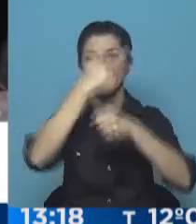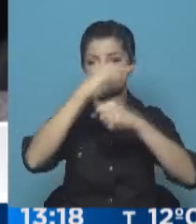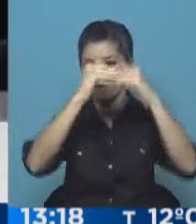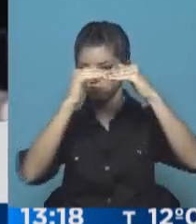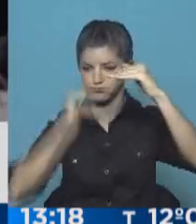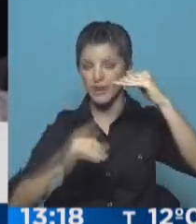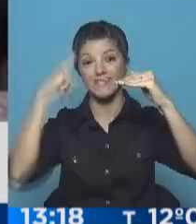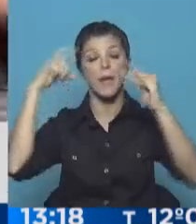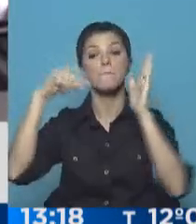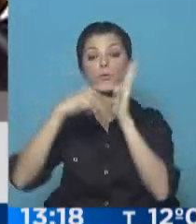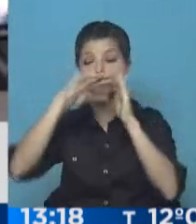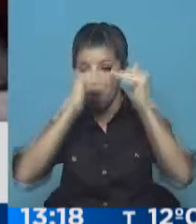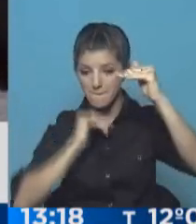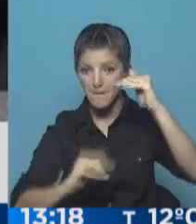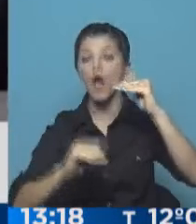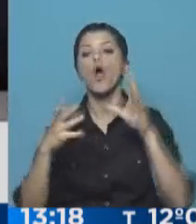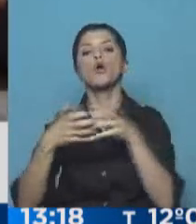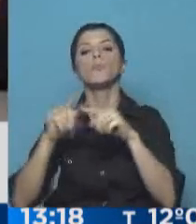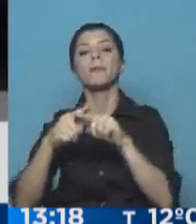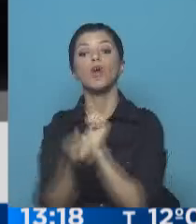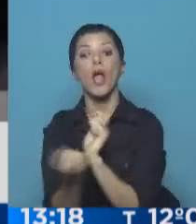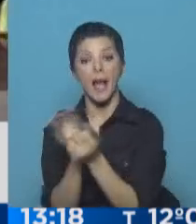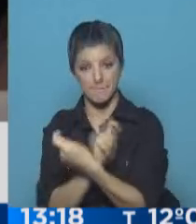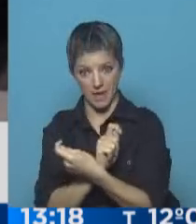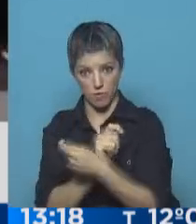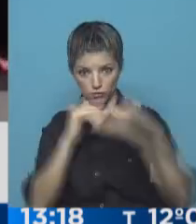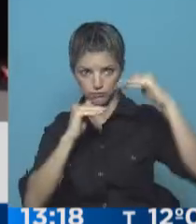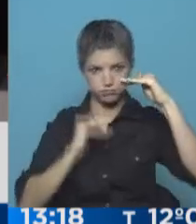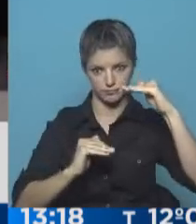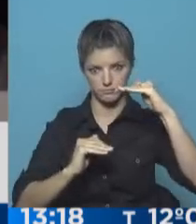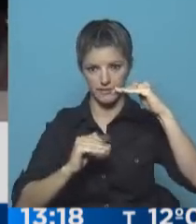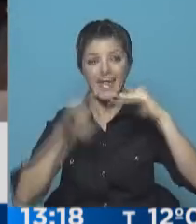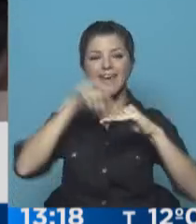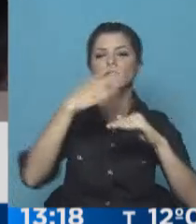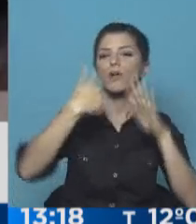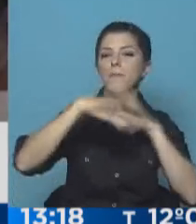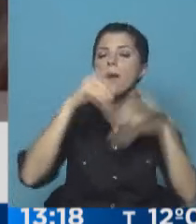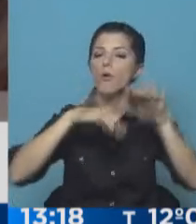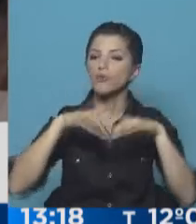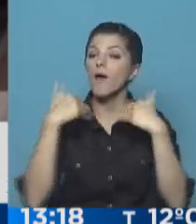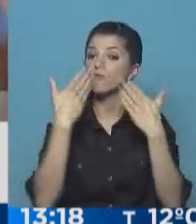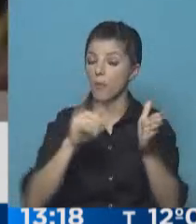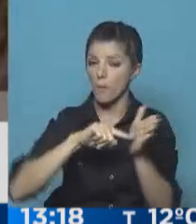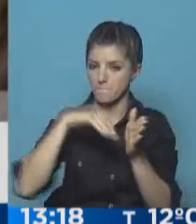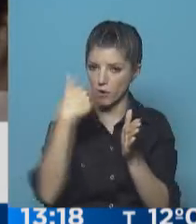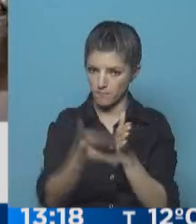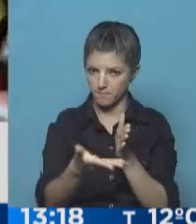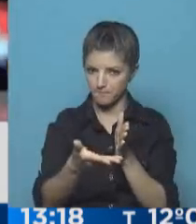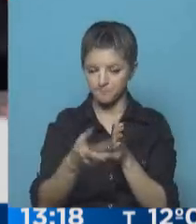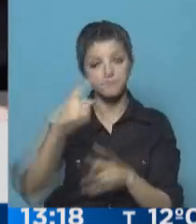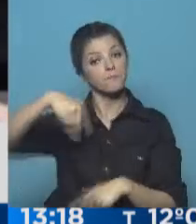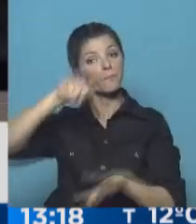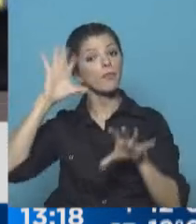sobre Cambiemos. En este caso fue el espacio más votado en la provincia de Buenos Aires.